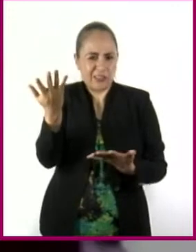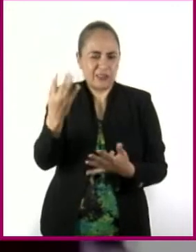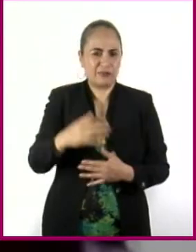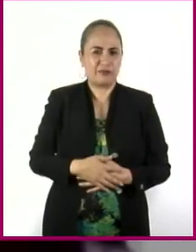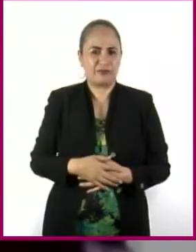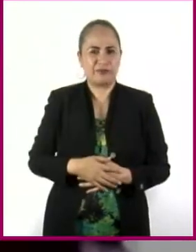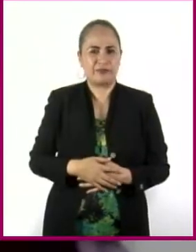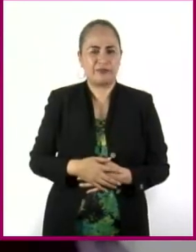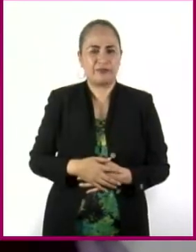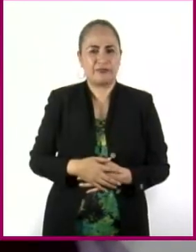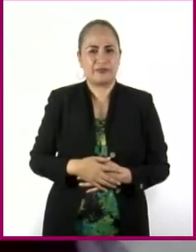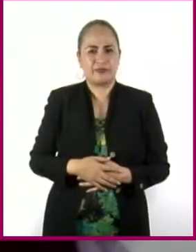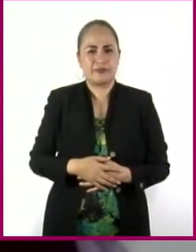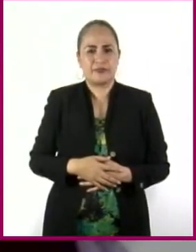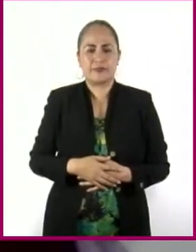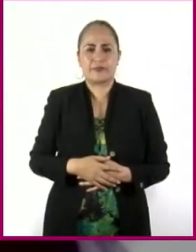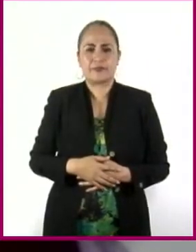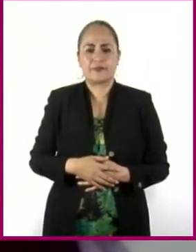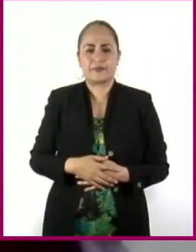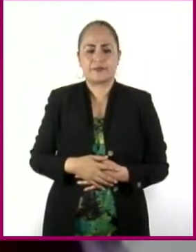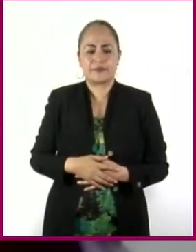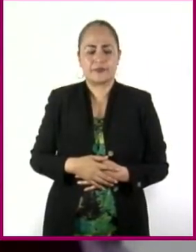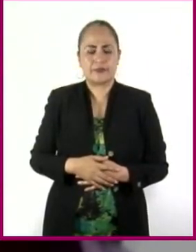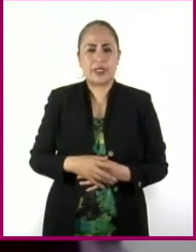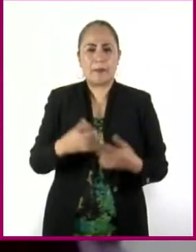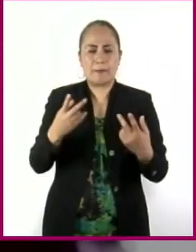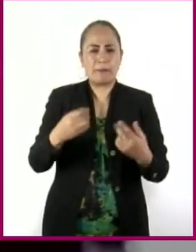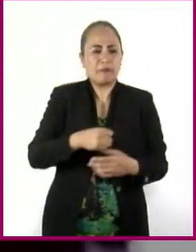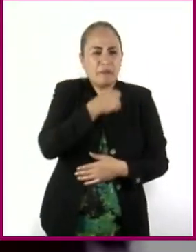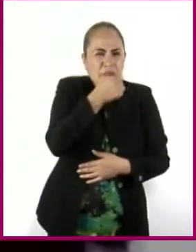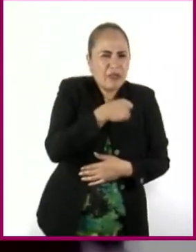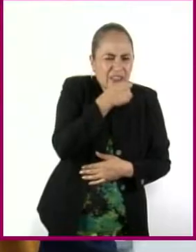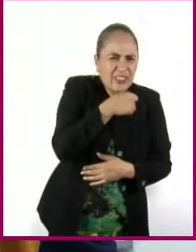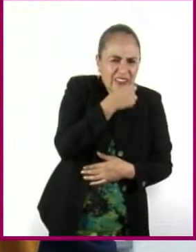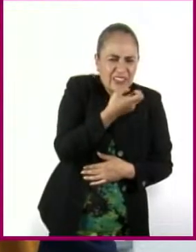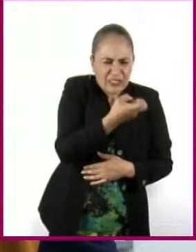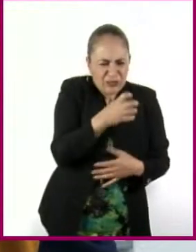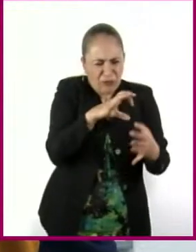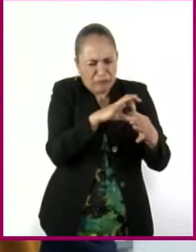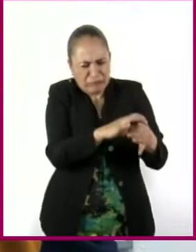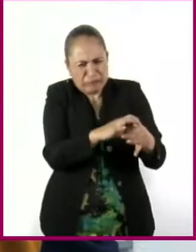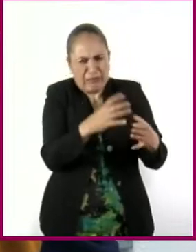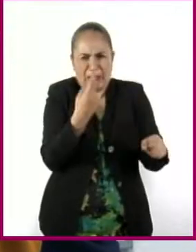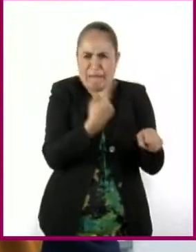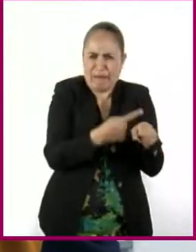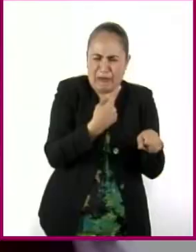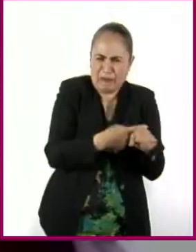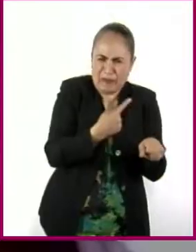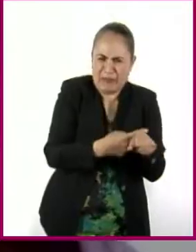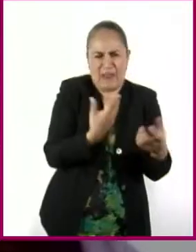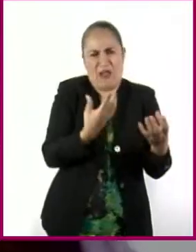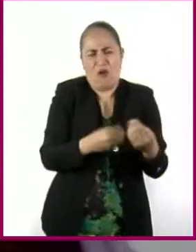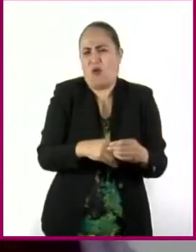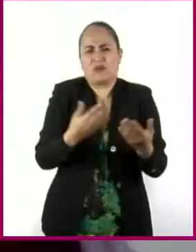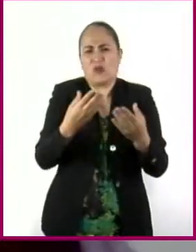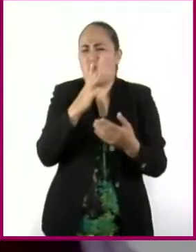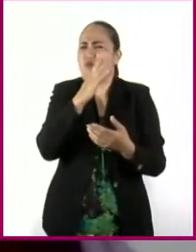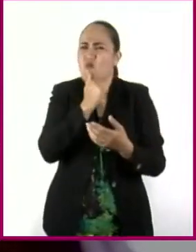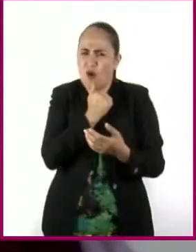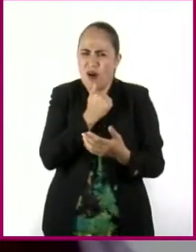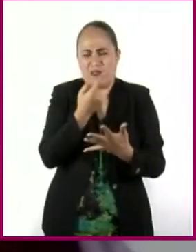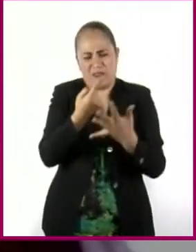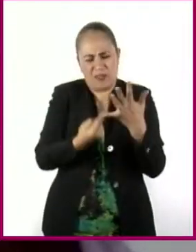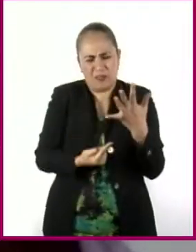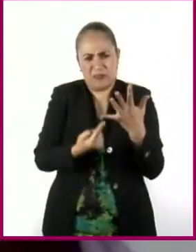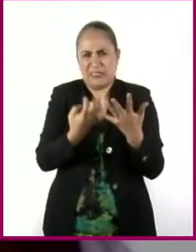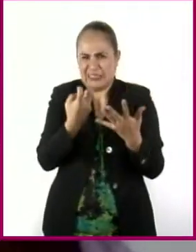de relacionar a la vejez con enfermedad, con deficiencia, sí, y